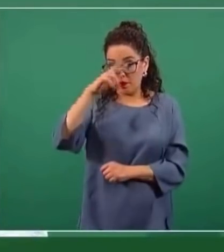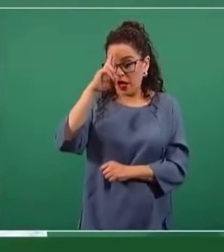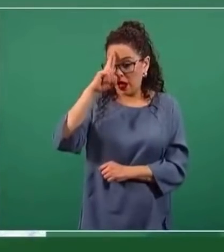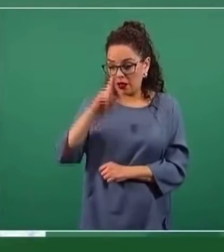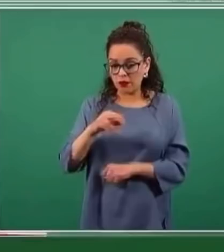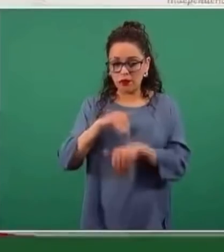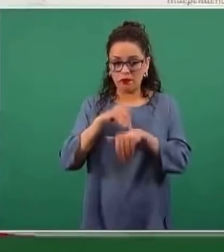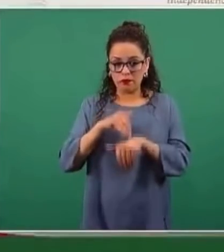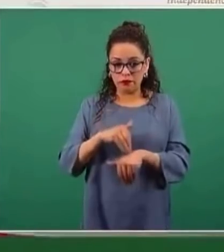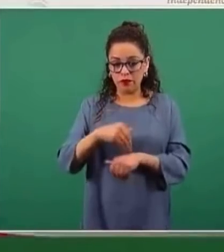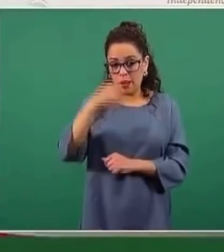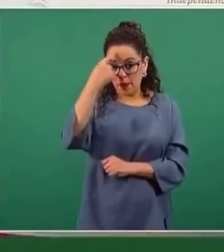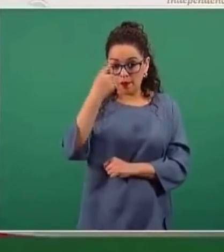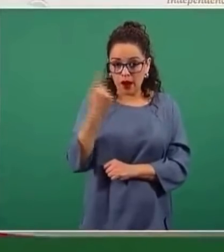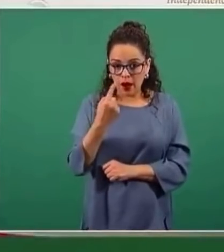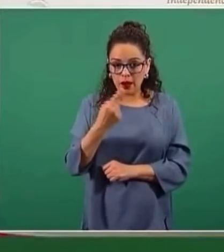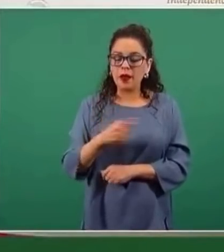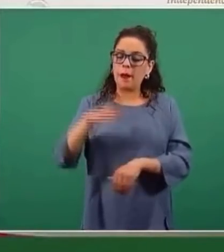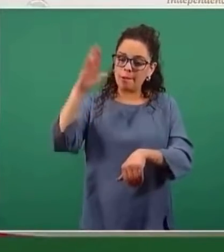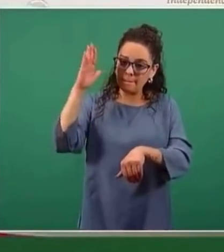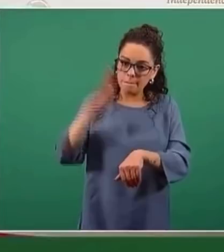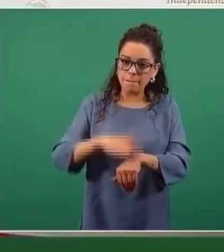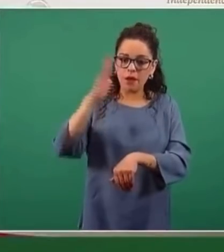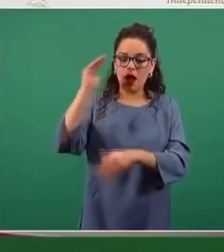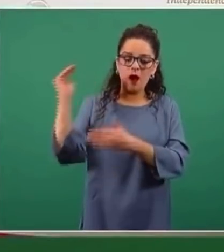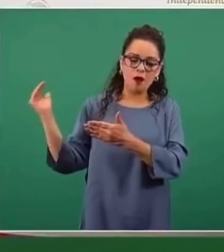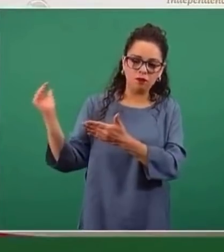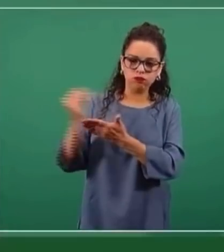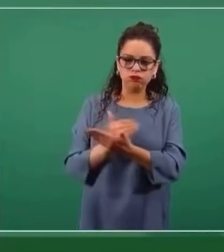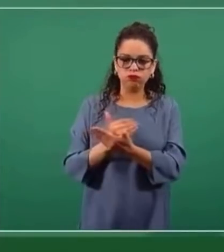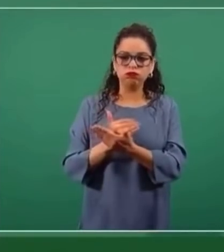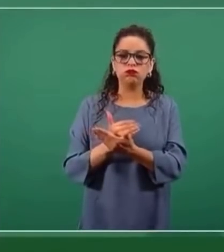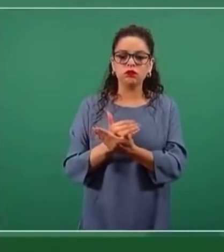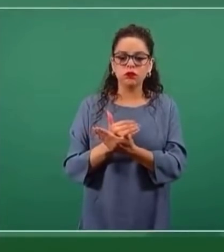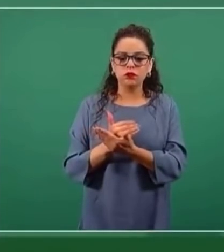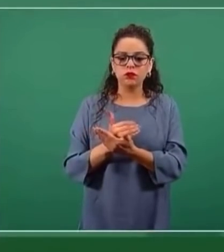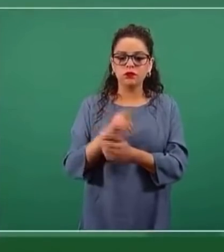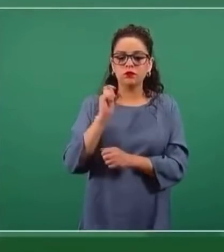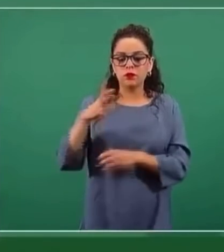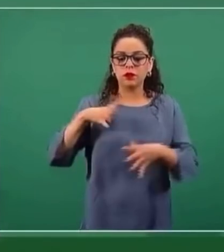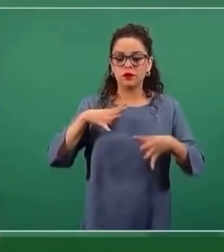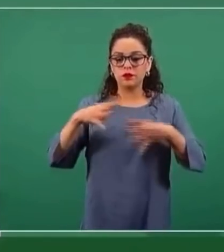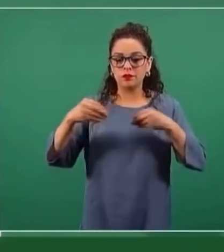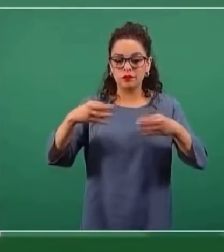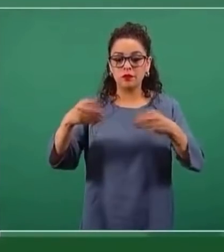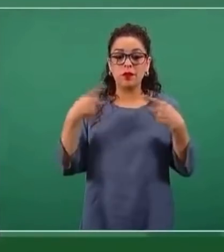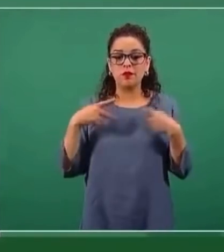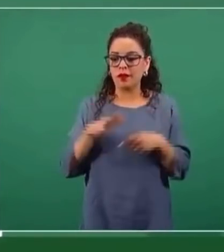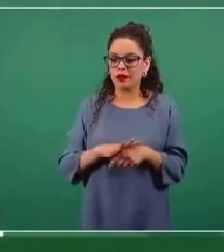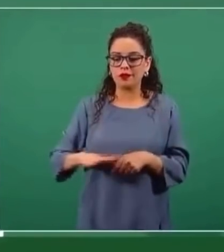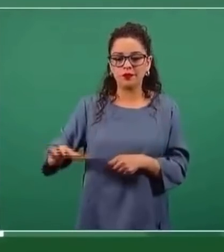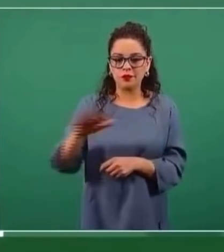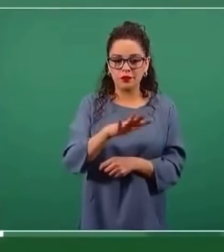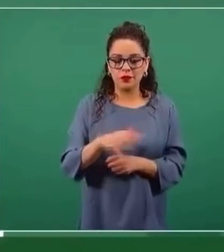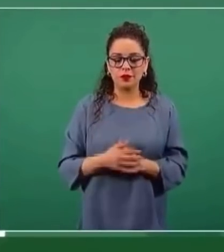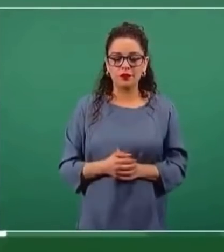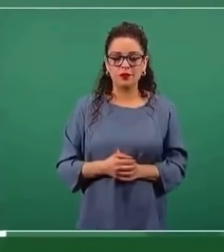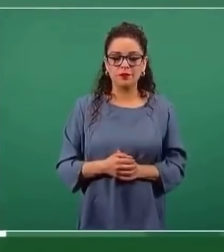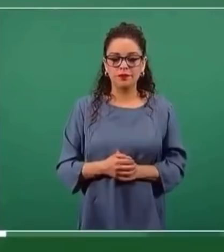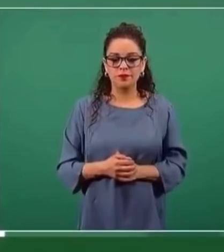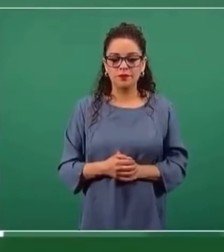para todavía disminuir más el riesgo de contagio entre la población. Y obviamente todos